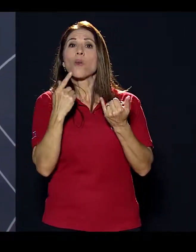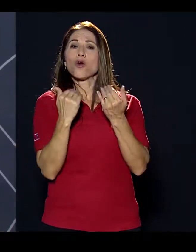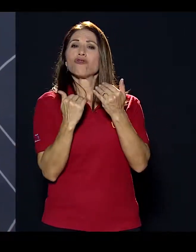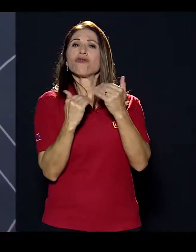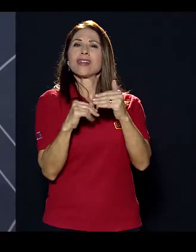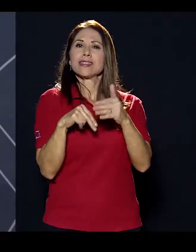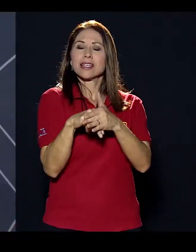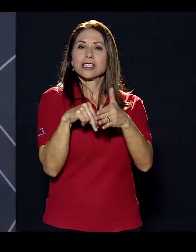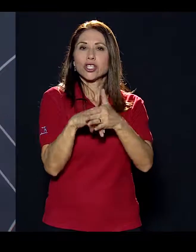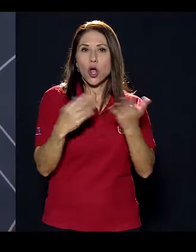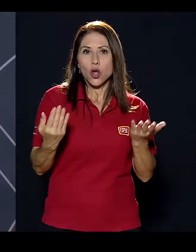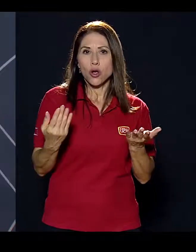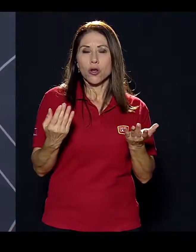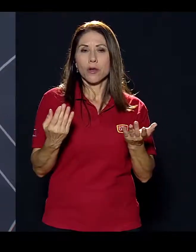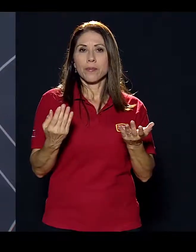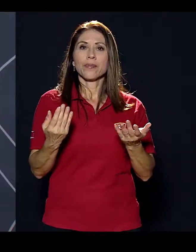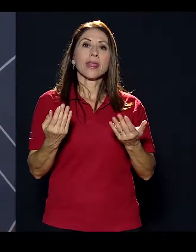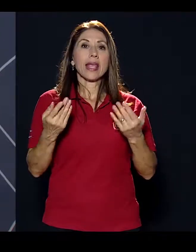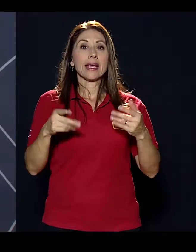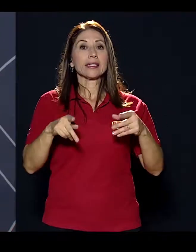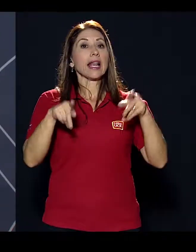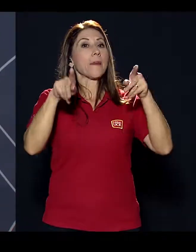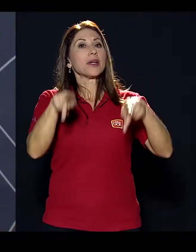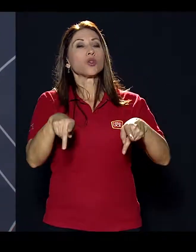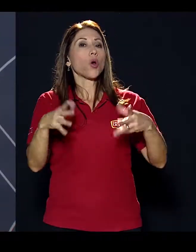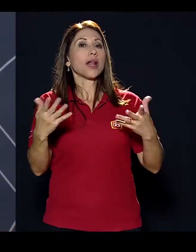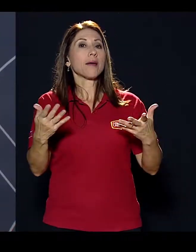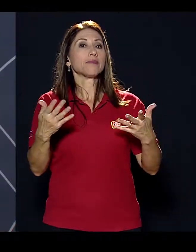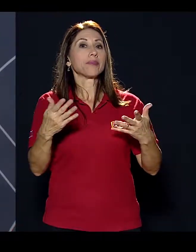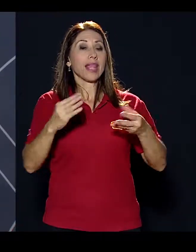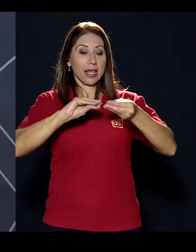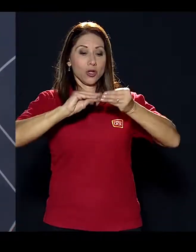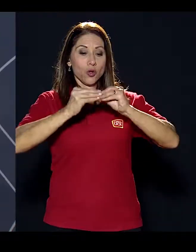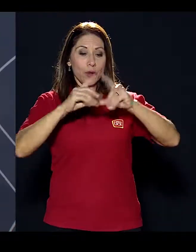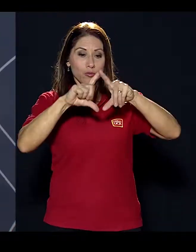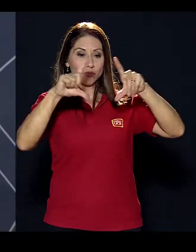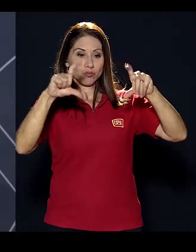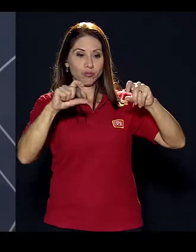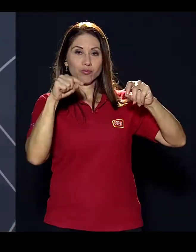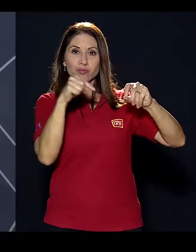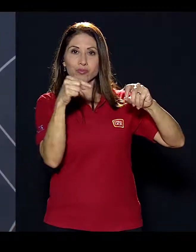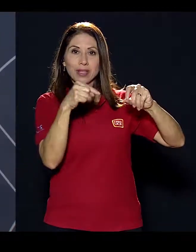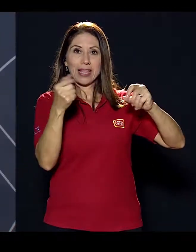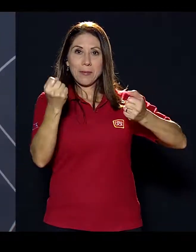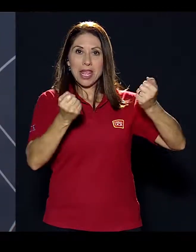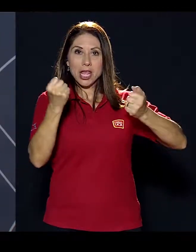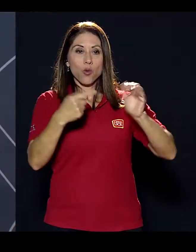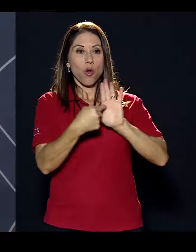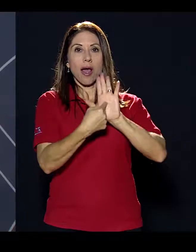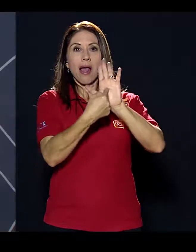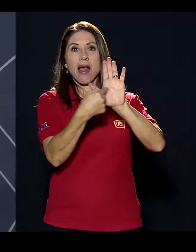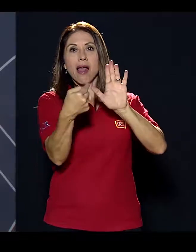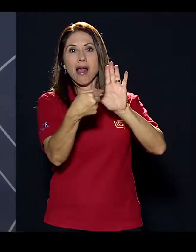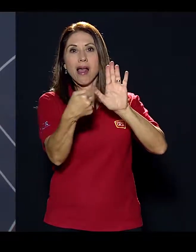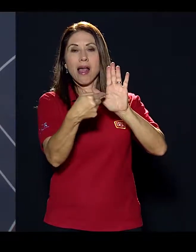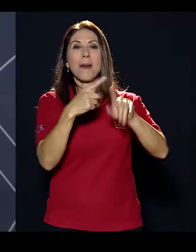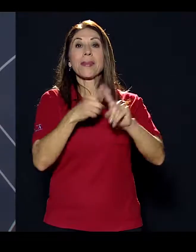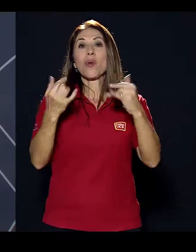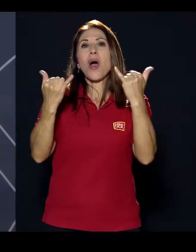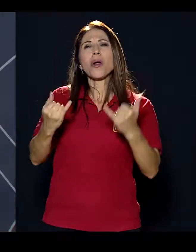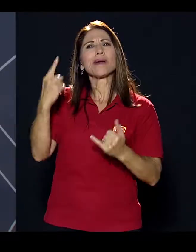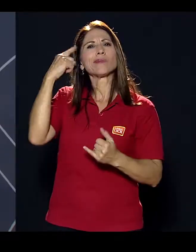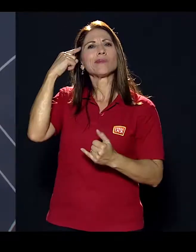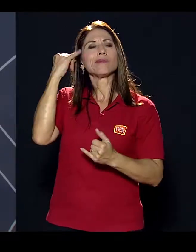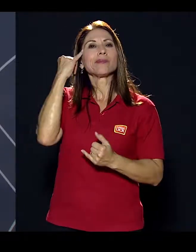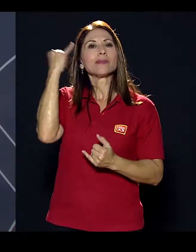que la persona presenta las placas de los vehículos, pero en este momento lo que estamos ideando es que ojalá nada